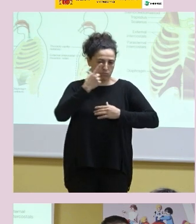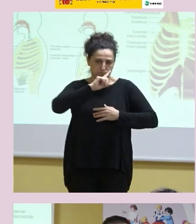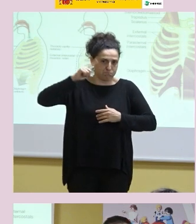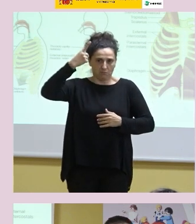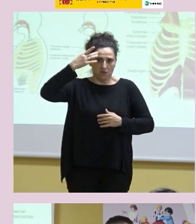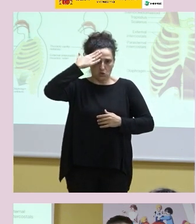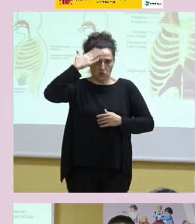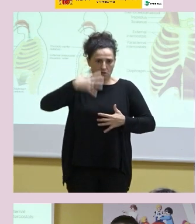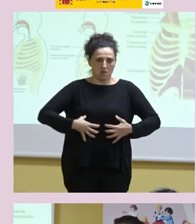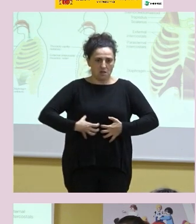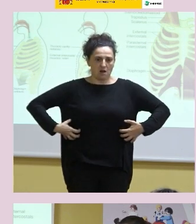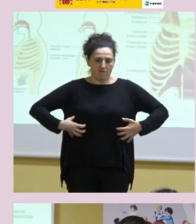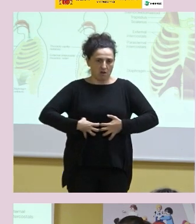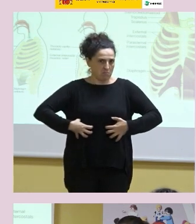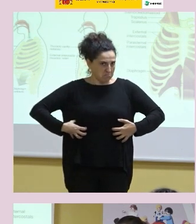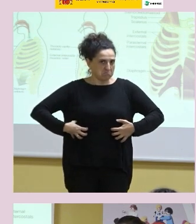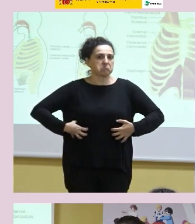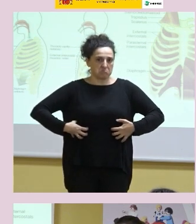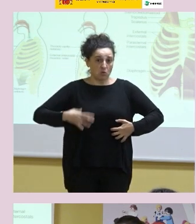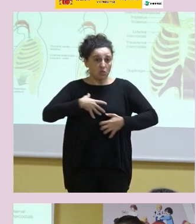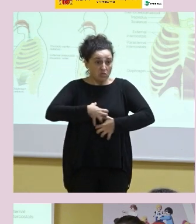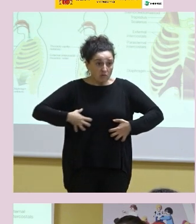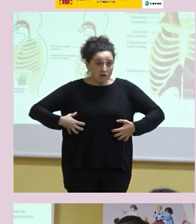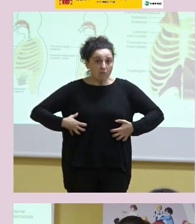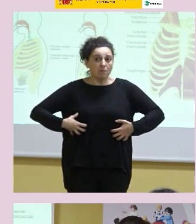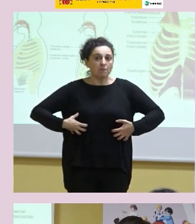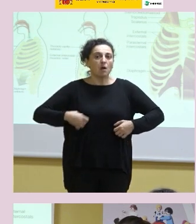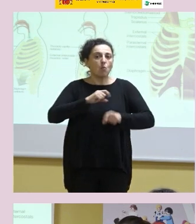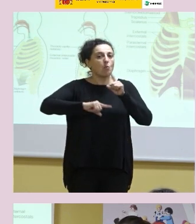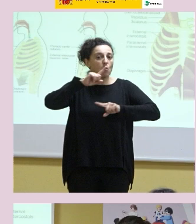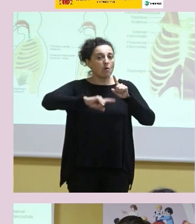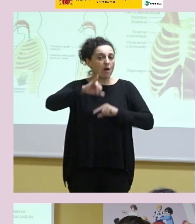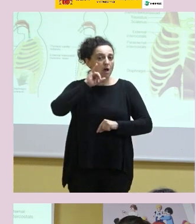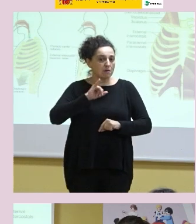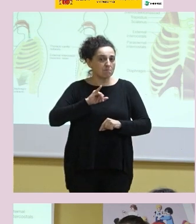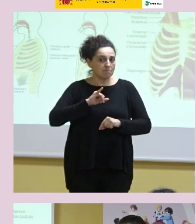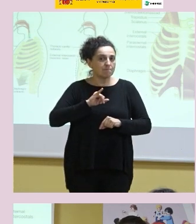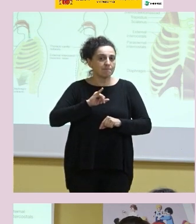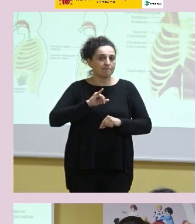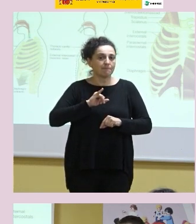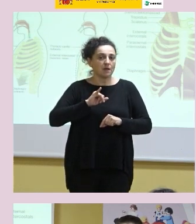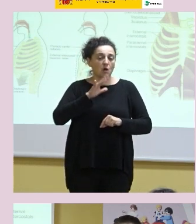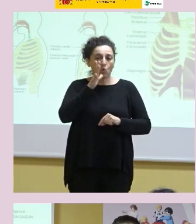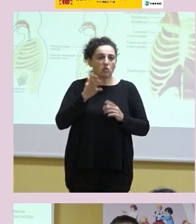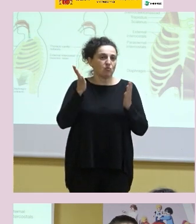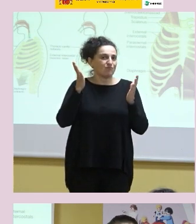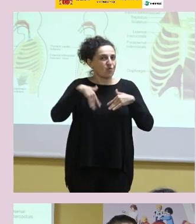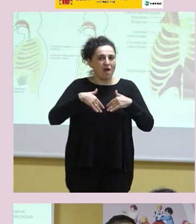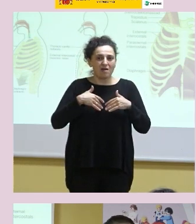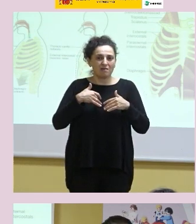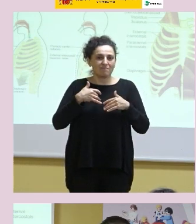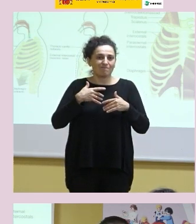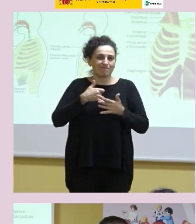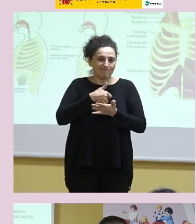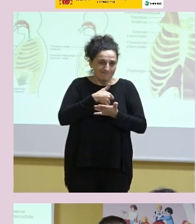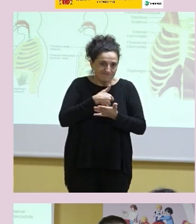la inspiración, pero este diafragma, cuando sobre todo tiene problemas, cuando está en desventaja mecánica o cuando hay